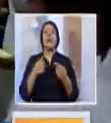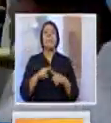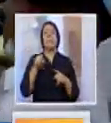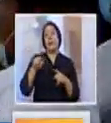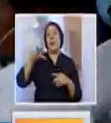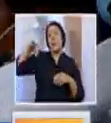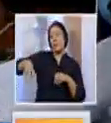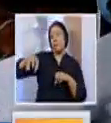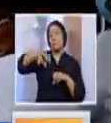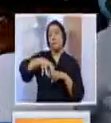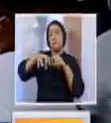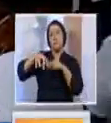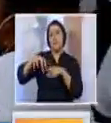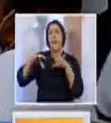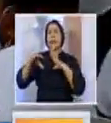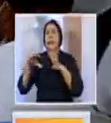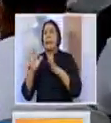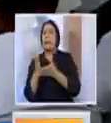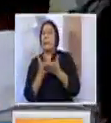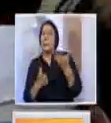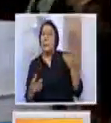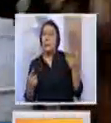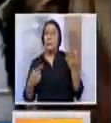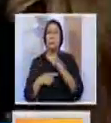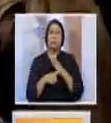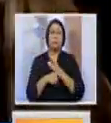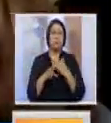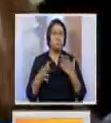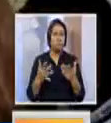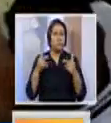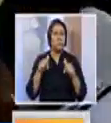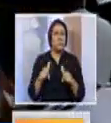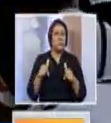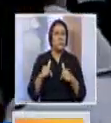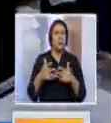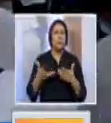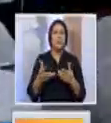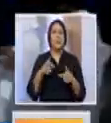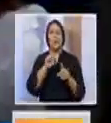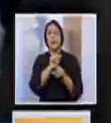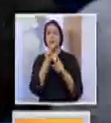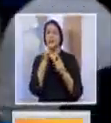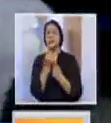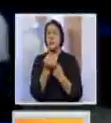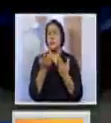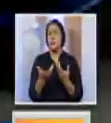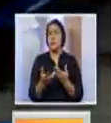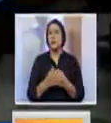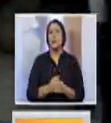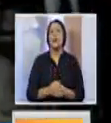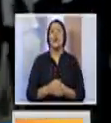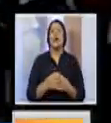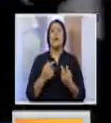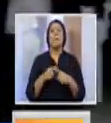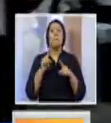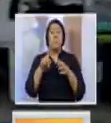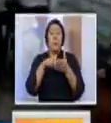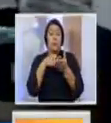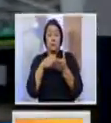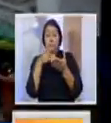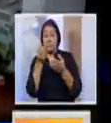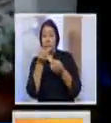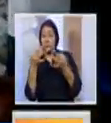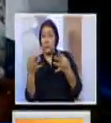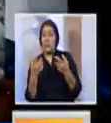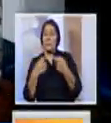también tuvieron inconvenientes acerca de esta situación en cuanto a la conflictividad. Sin embargo, hasta el